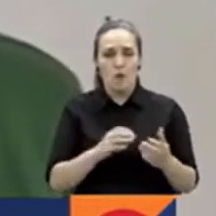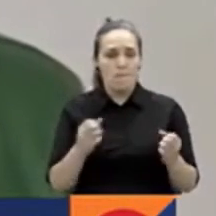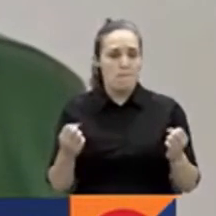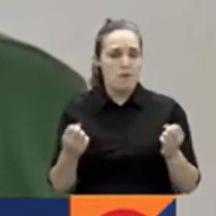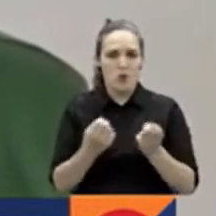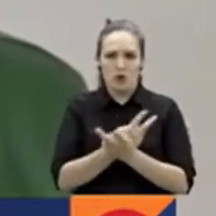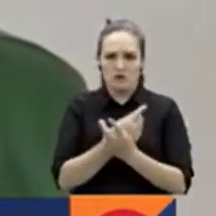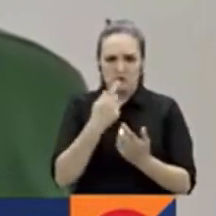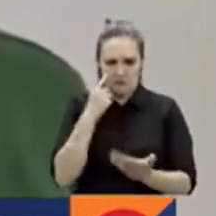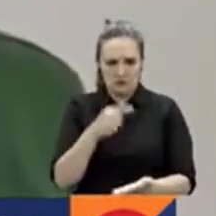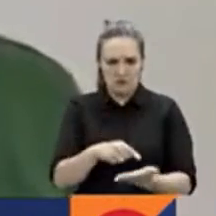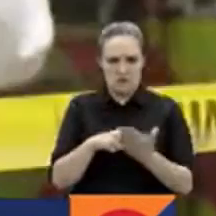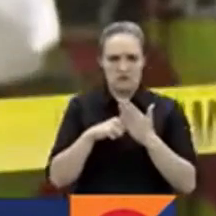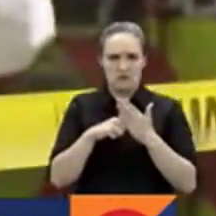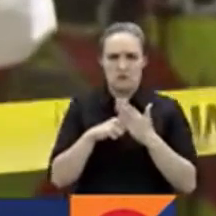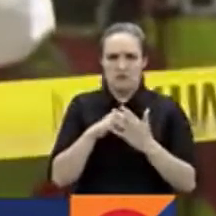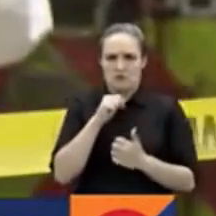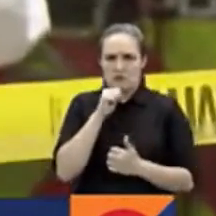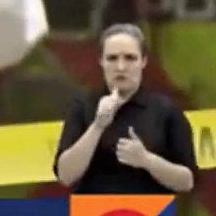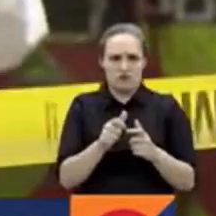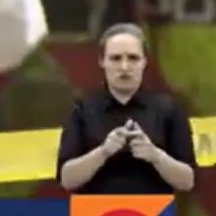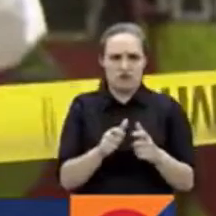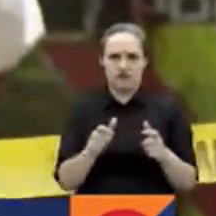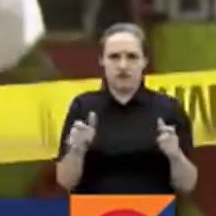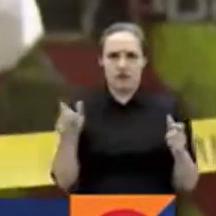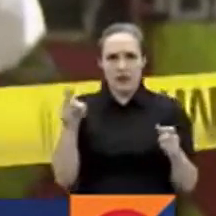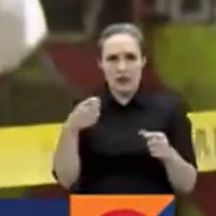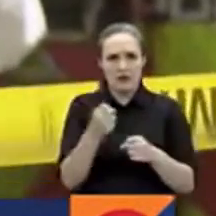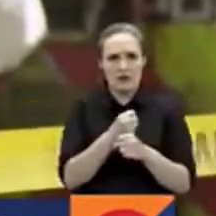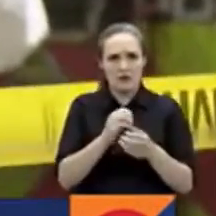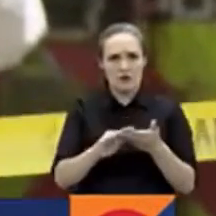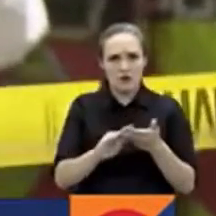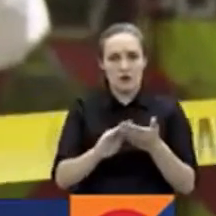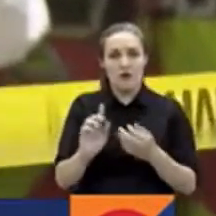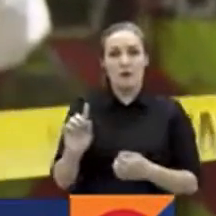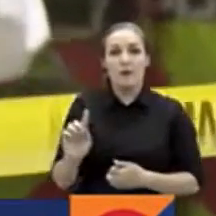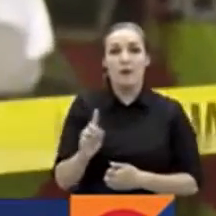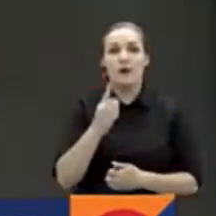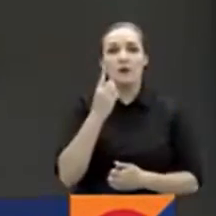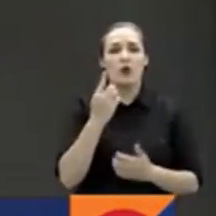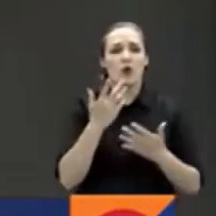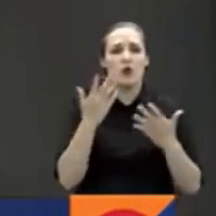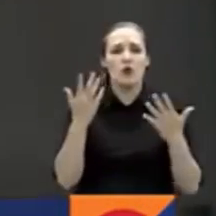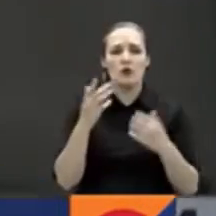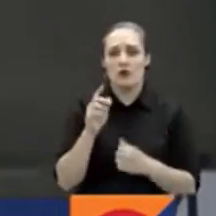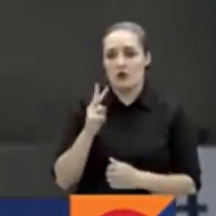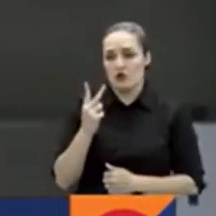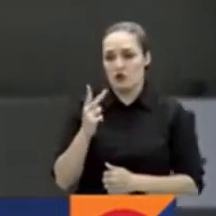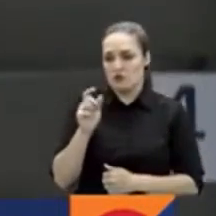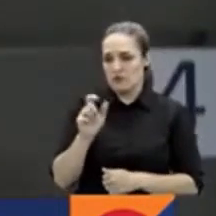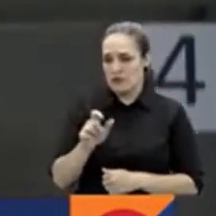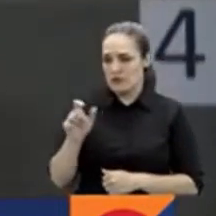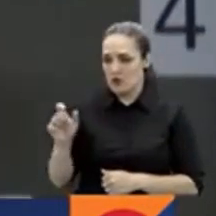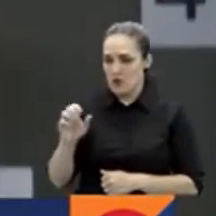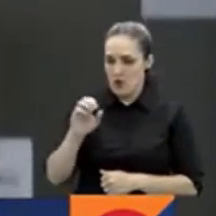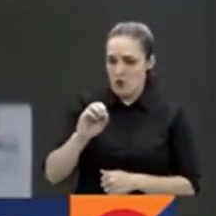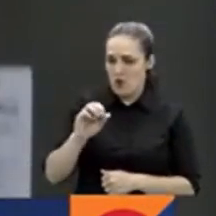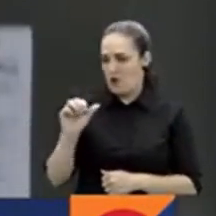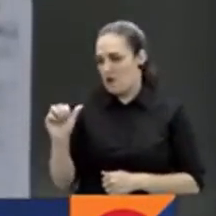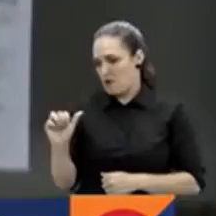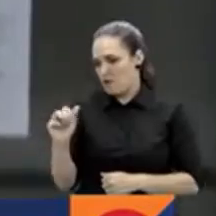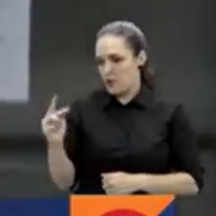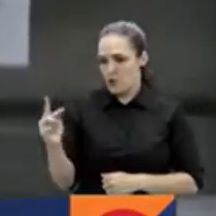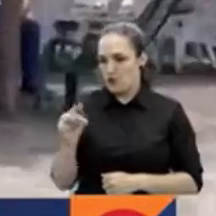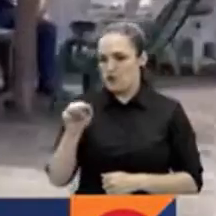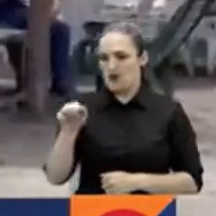es una tendencia favorable hacia la cual hay que trabajar. El primer caso de homicidio registrado corresponde al de 2 personas, un hombre y una mujer, quienes